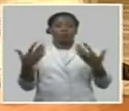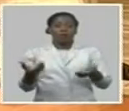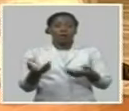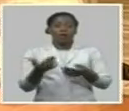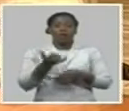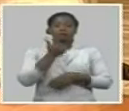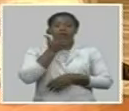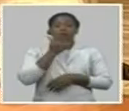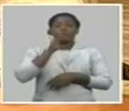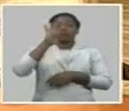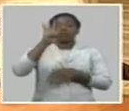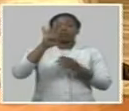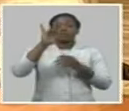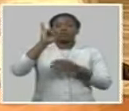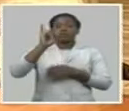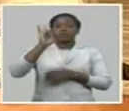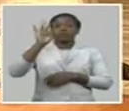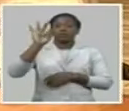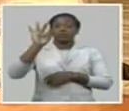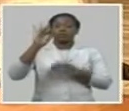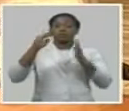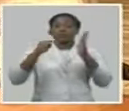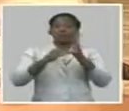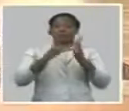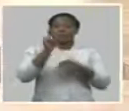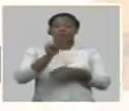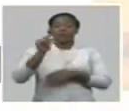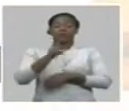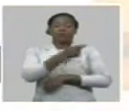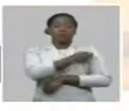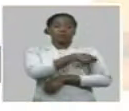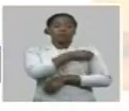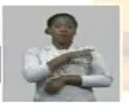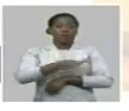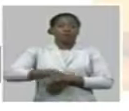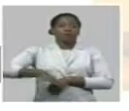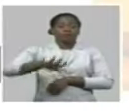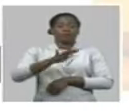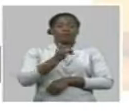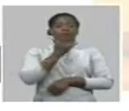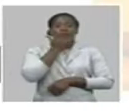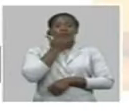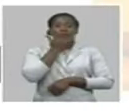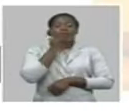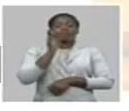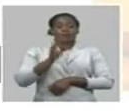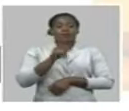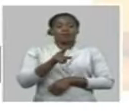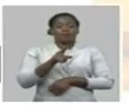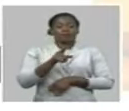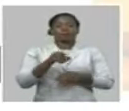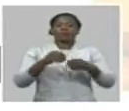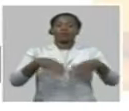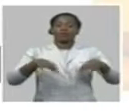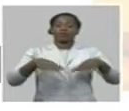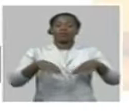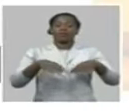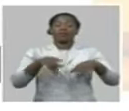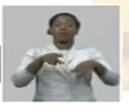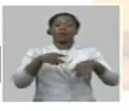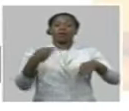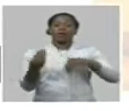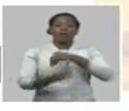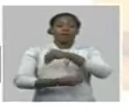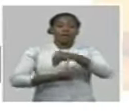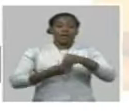468 mil 721 personas por cambio de ciclo 255 mil